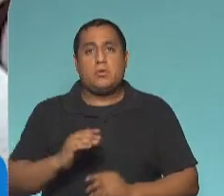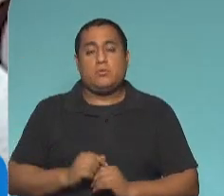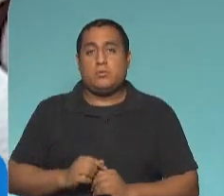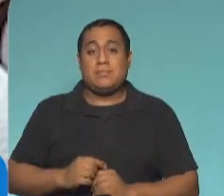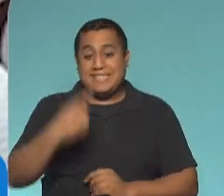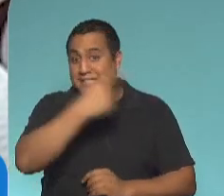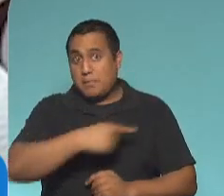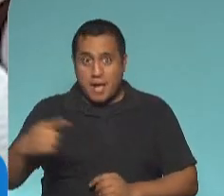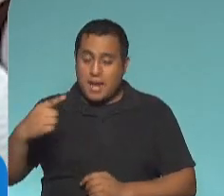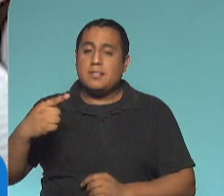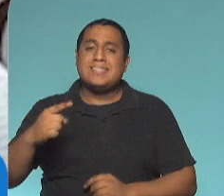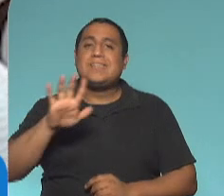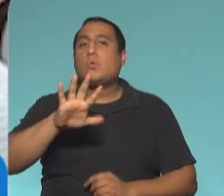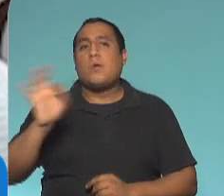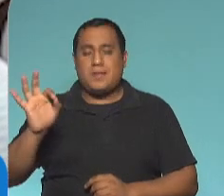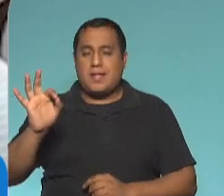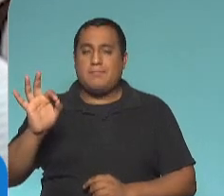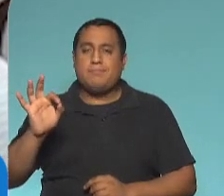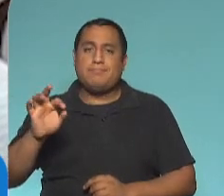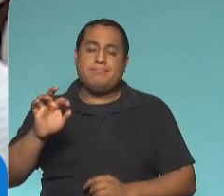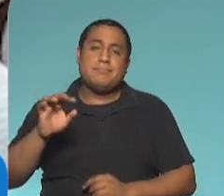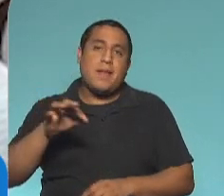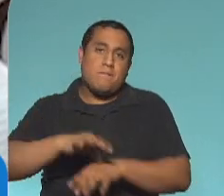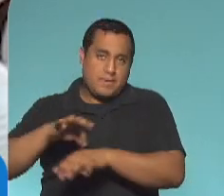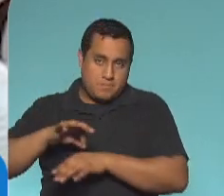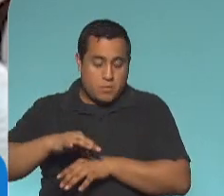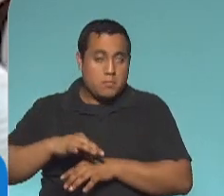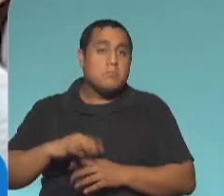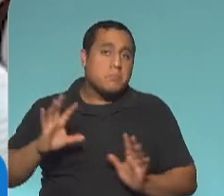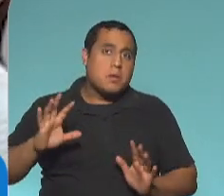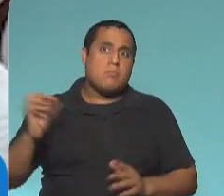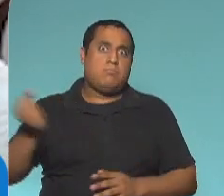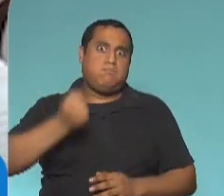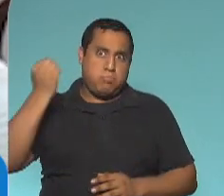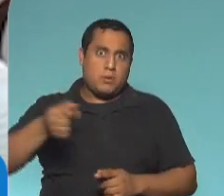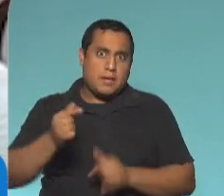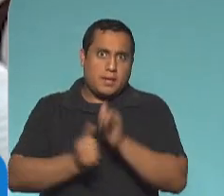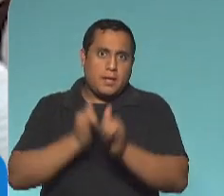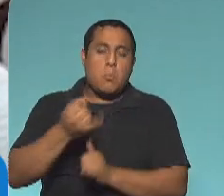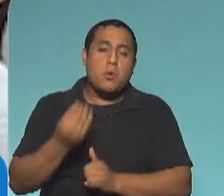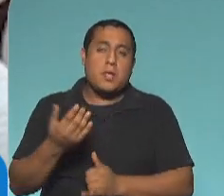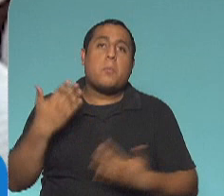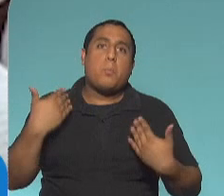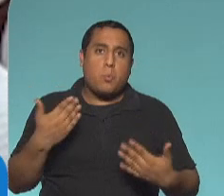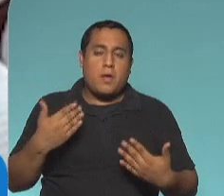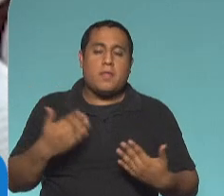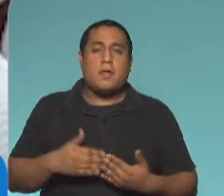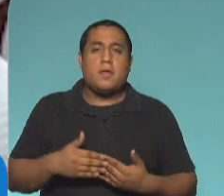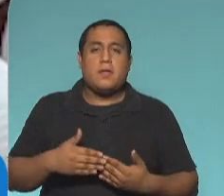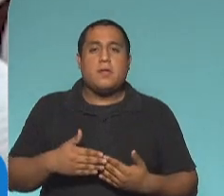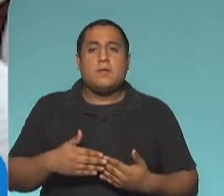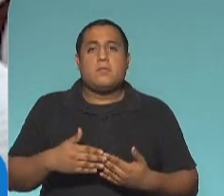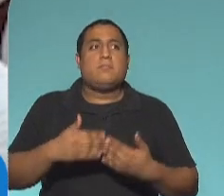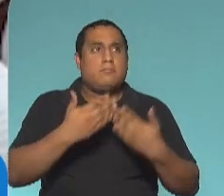por semana de promedio, lo cual es muy importante porque esto nos permite poder ampliar la capacidad